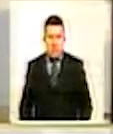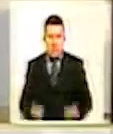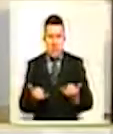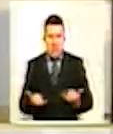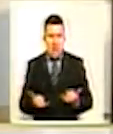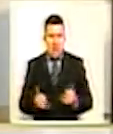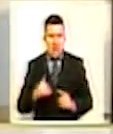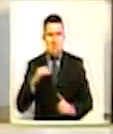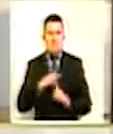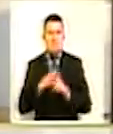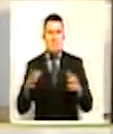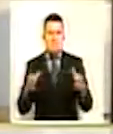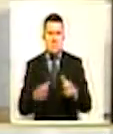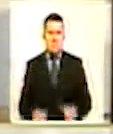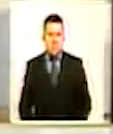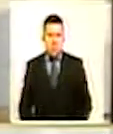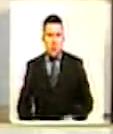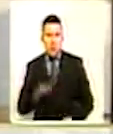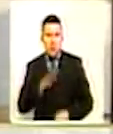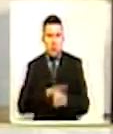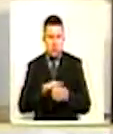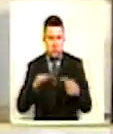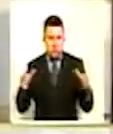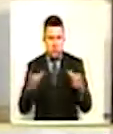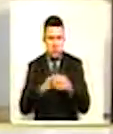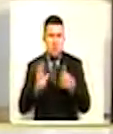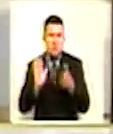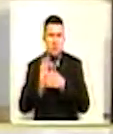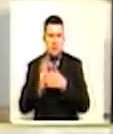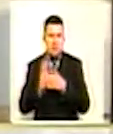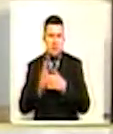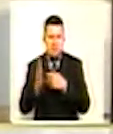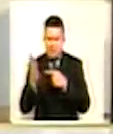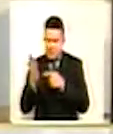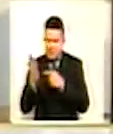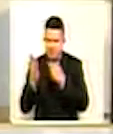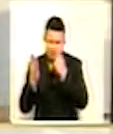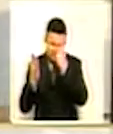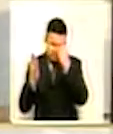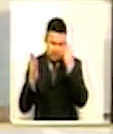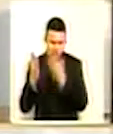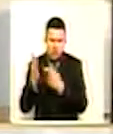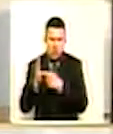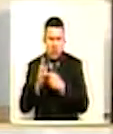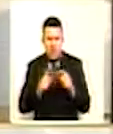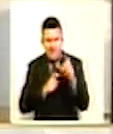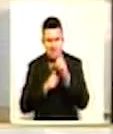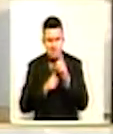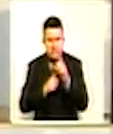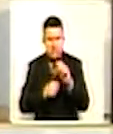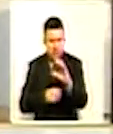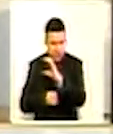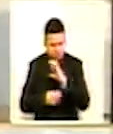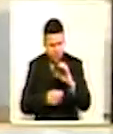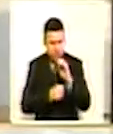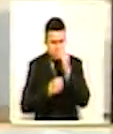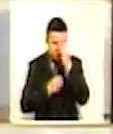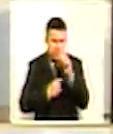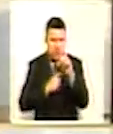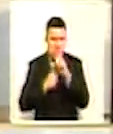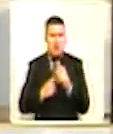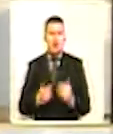está aún vigente y que sigue siendo la carta de navegación para una Procuraduría de la